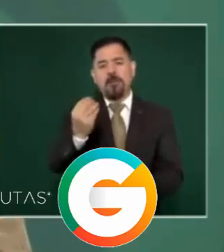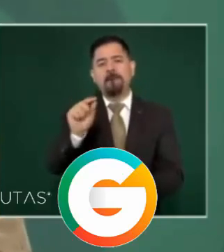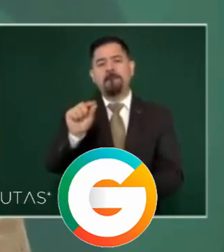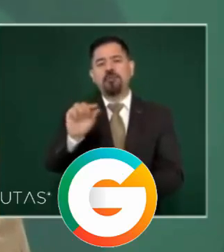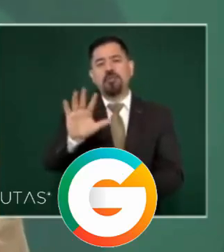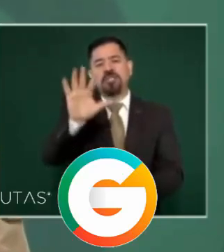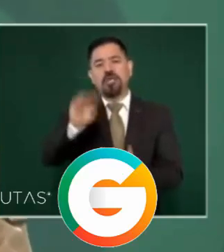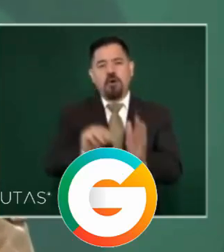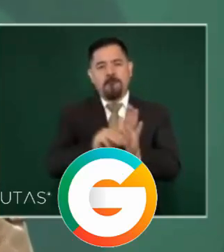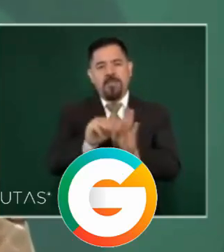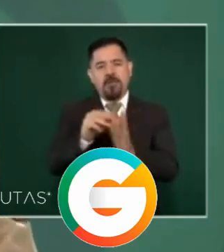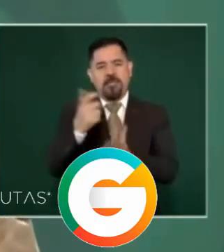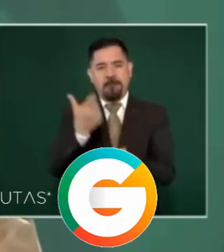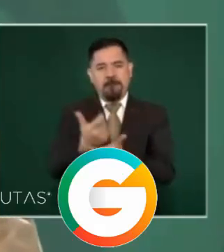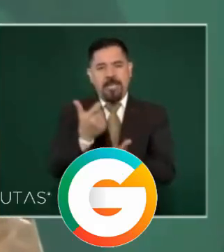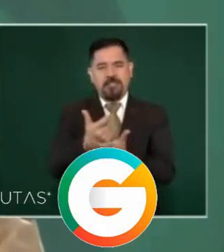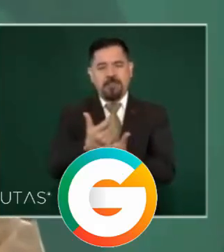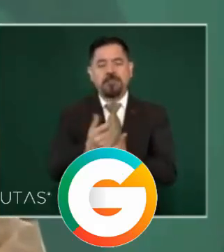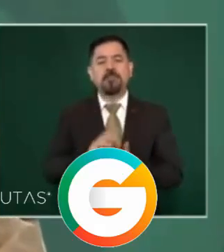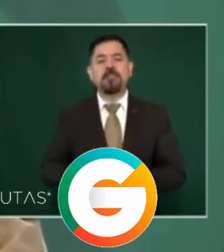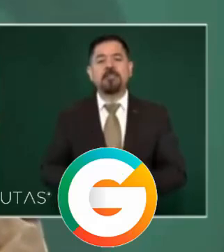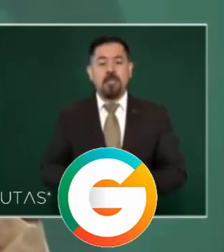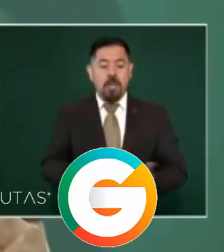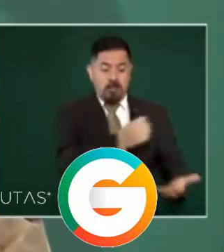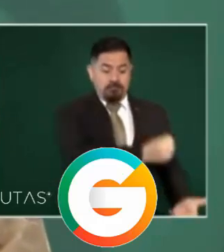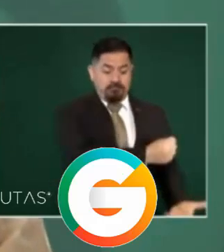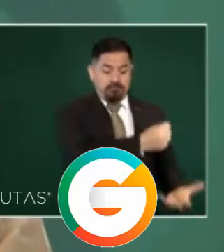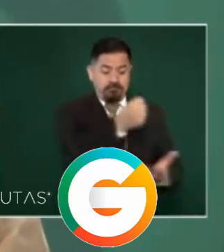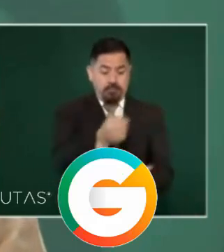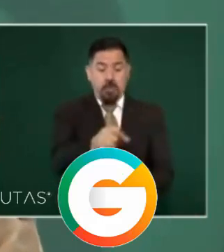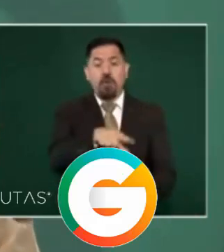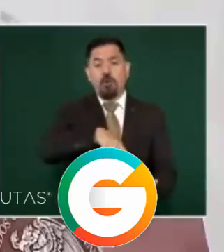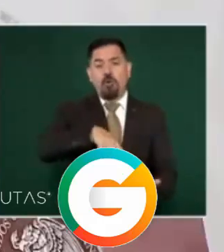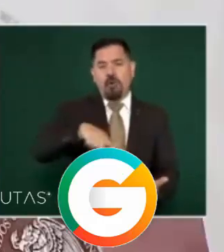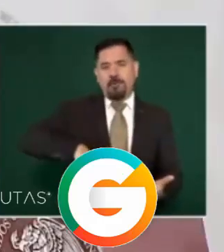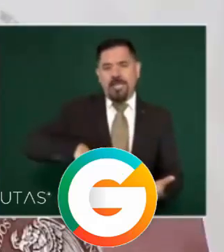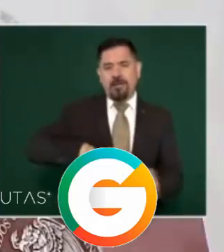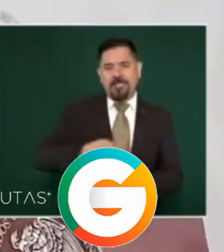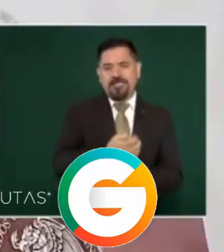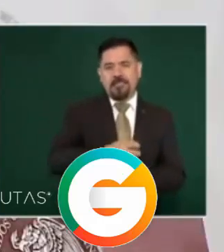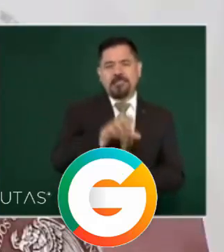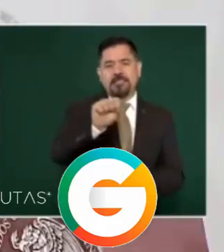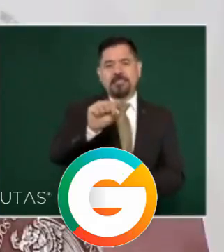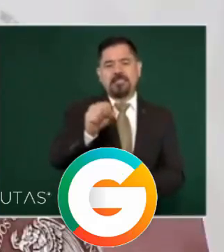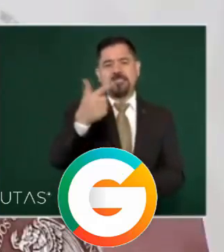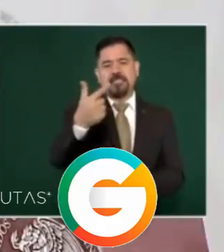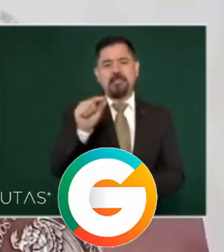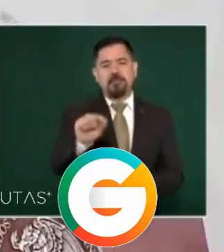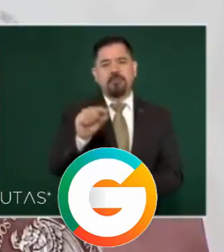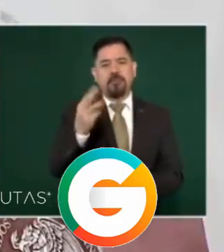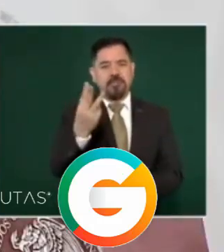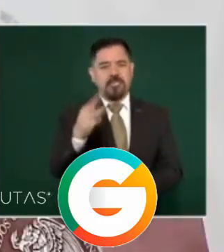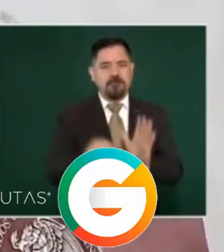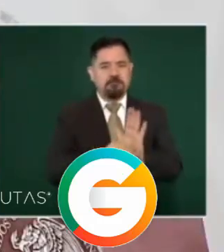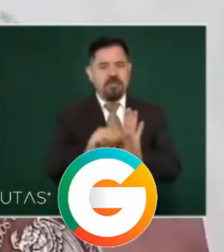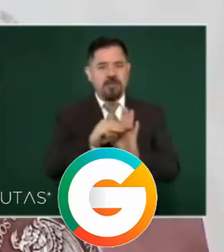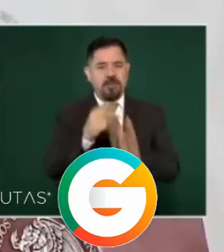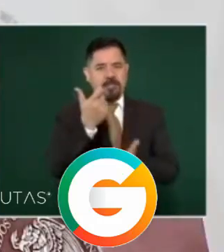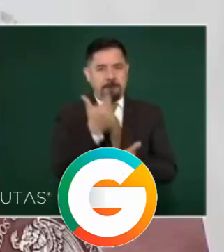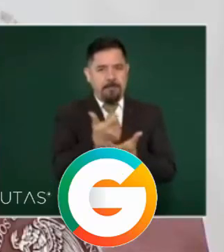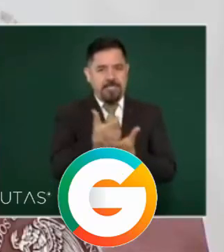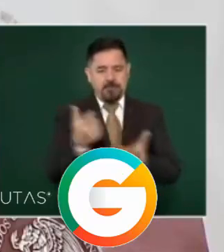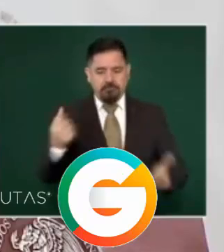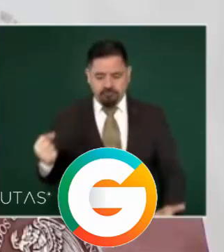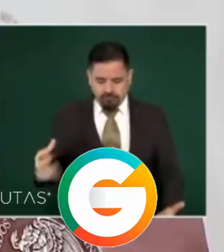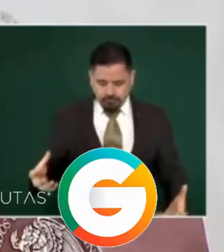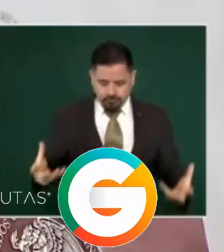269.5 millones de pesos, el gobierno estatal con 67.3 millones de pesos, haciendo